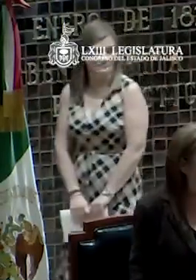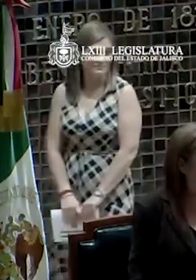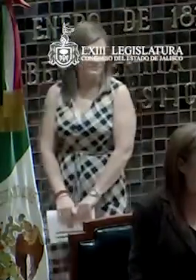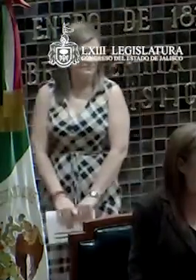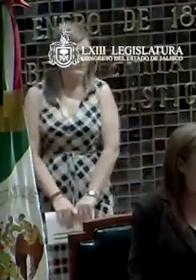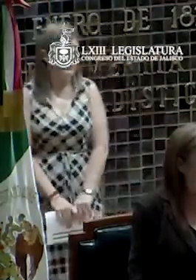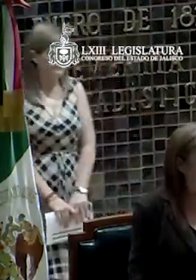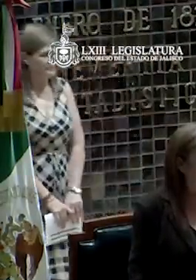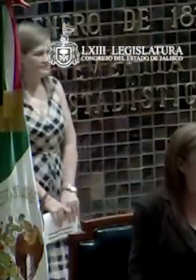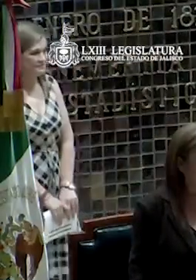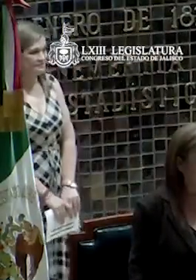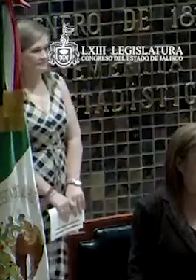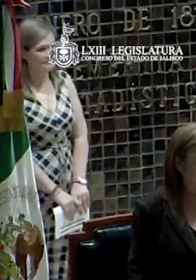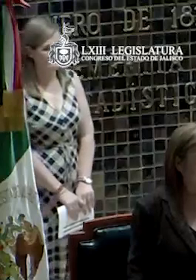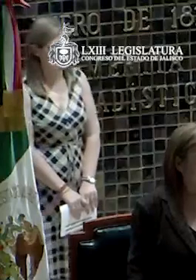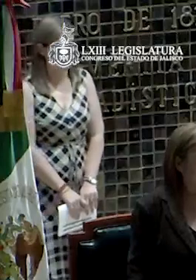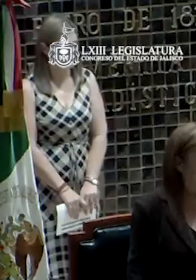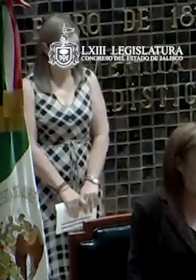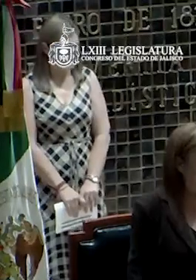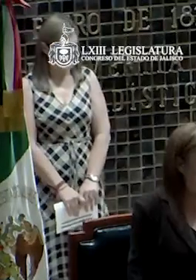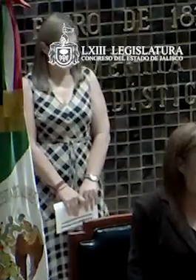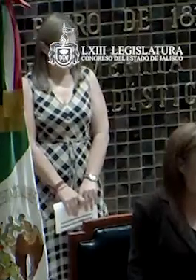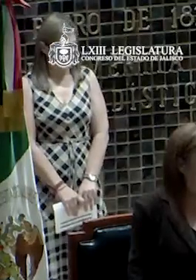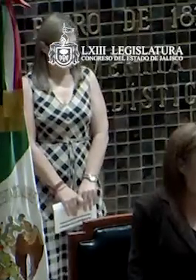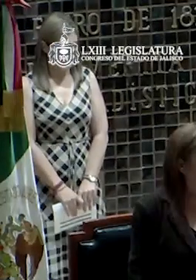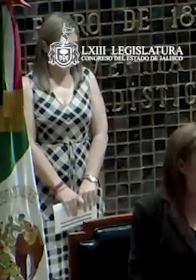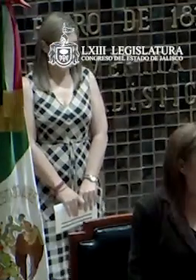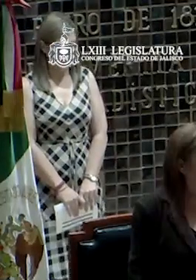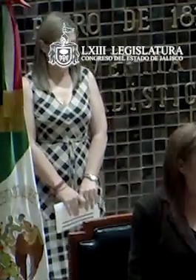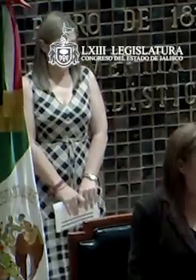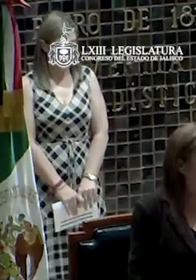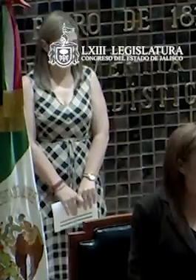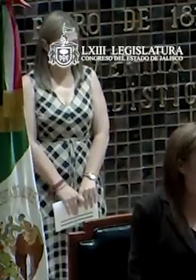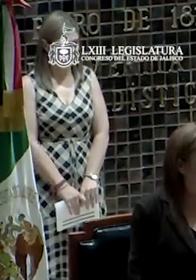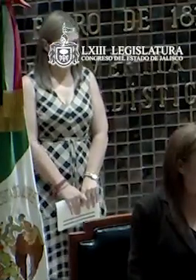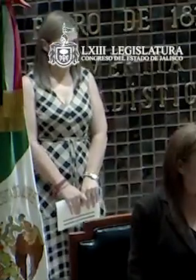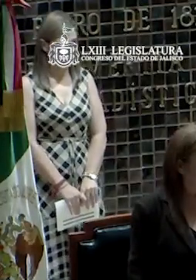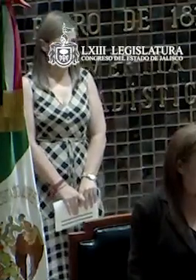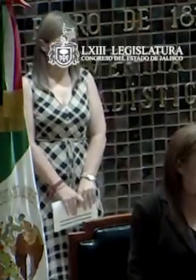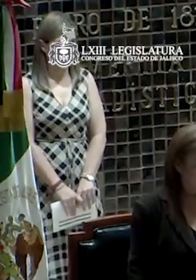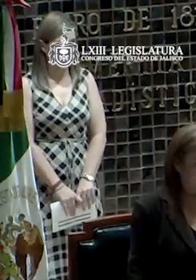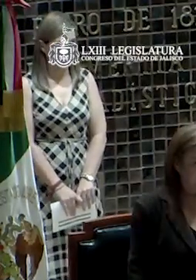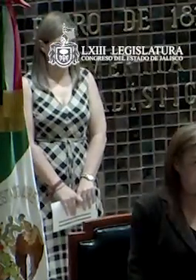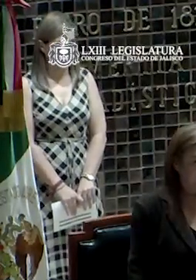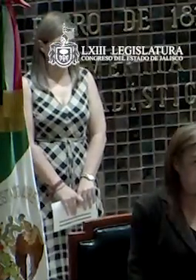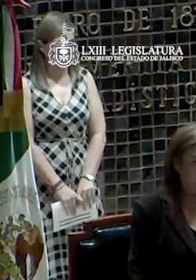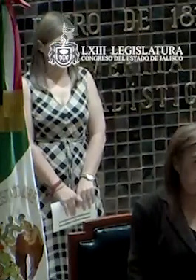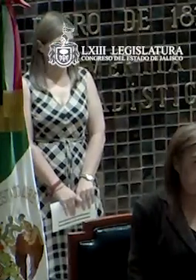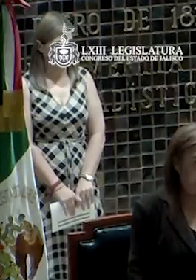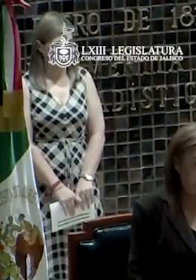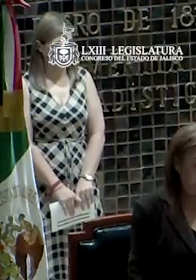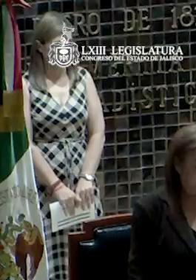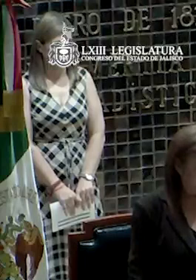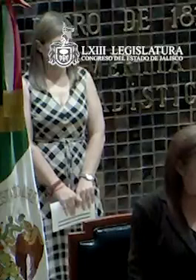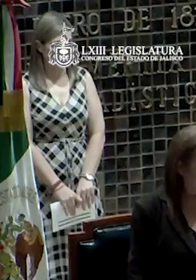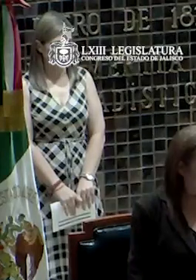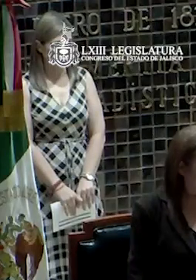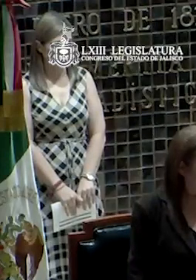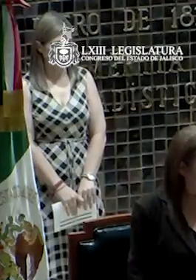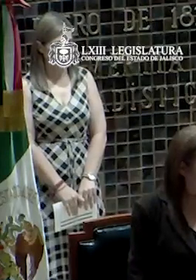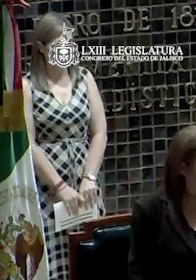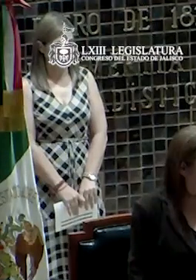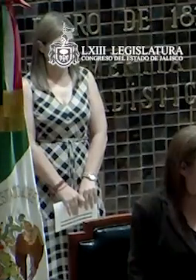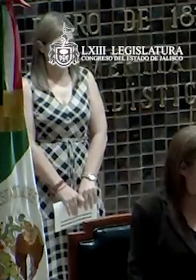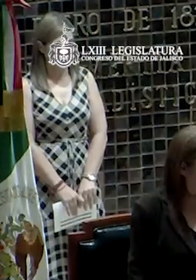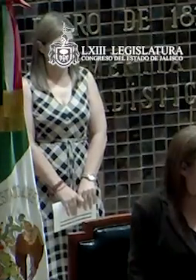emanen, así como desempeñar leal, eficaz y eficazmente el cargo de titular de la Unidad de Transparencia del Congreso